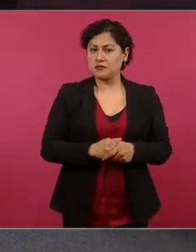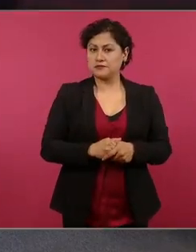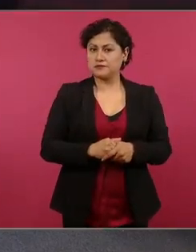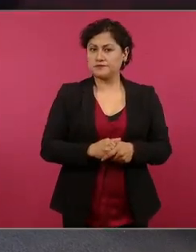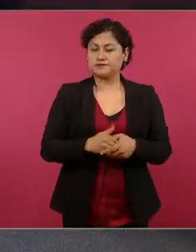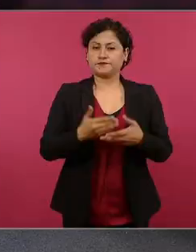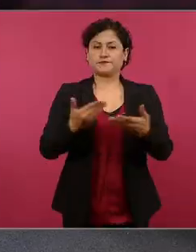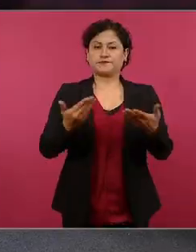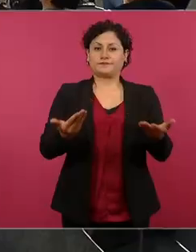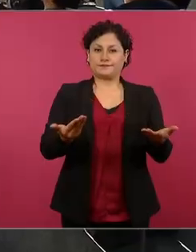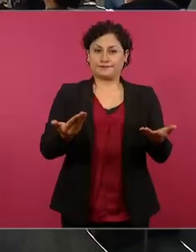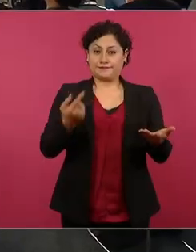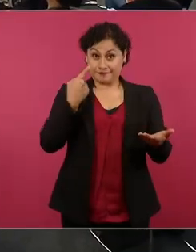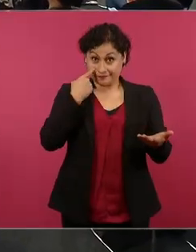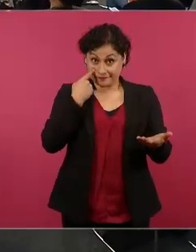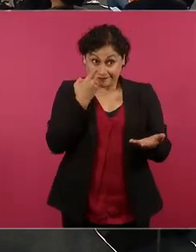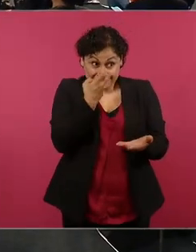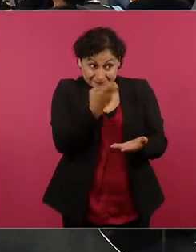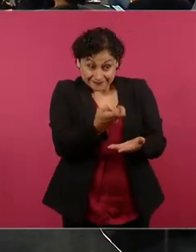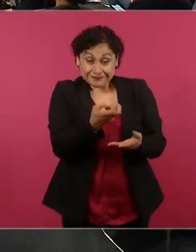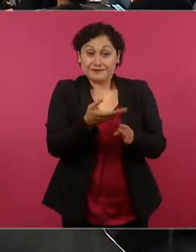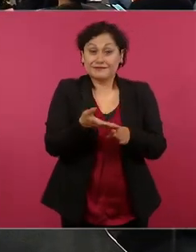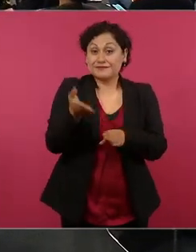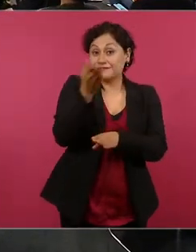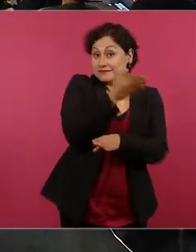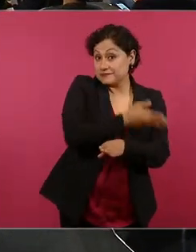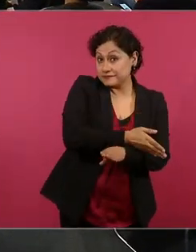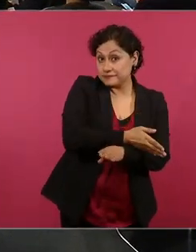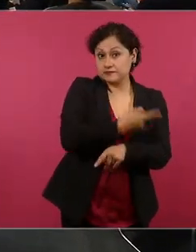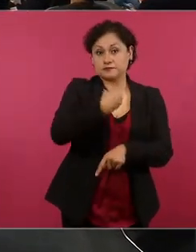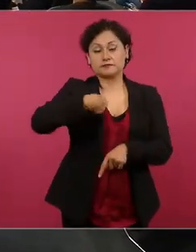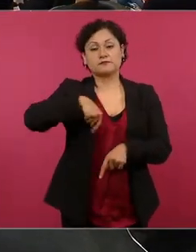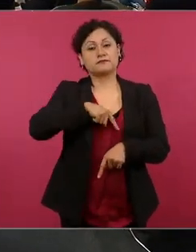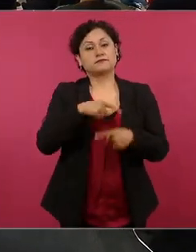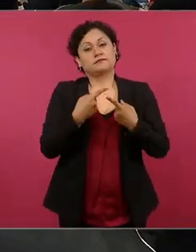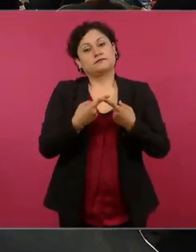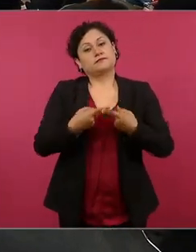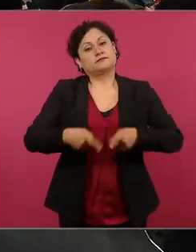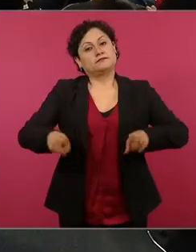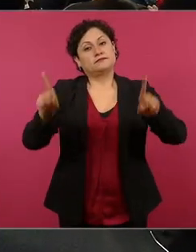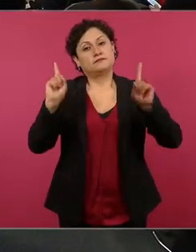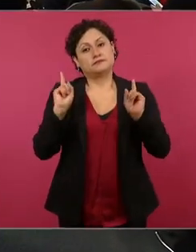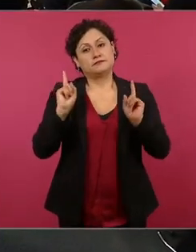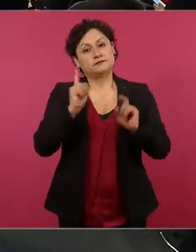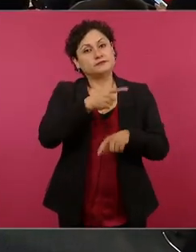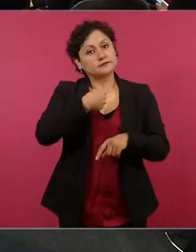No somos iguales. Nosotros luchamos por la democracia, nosotros